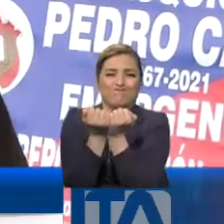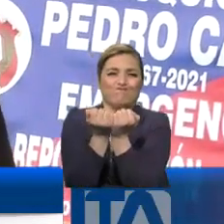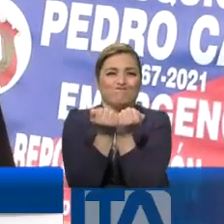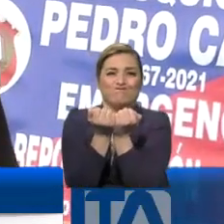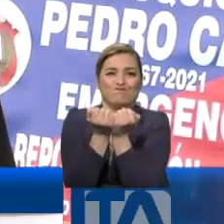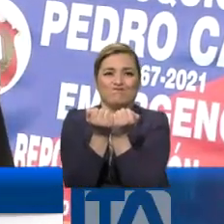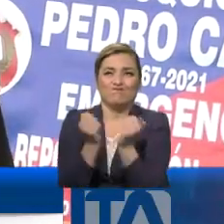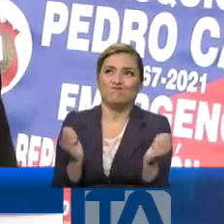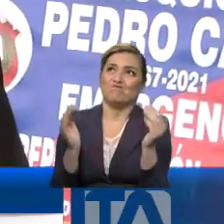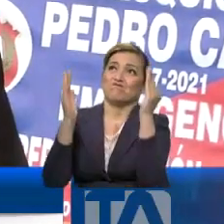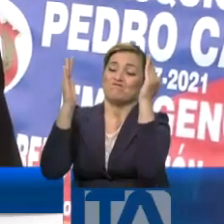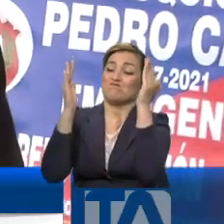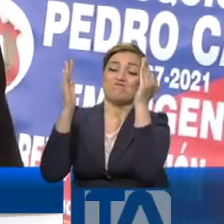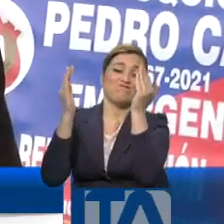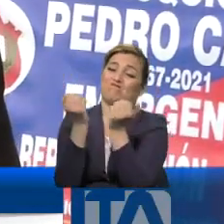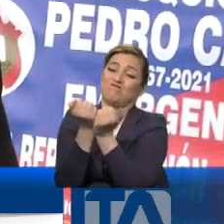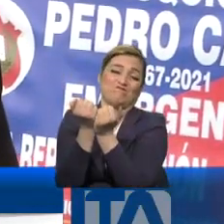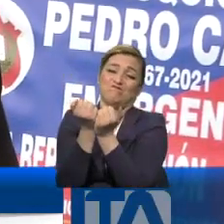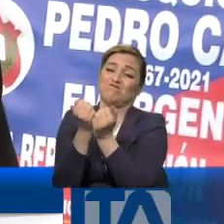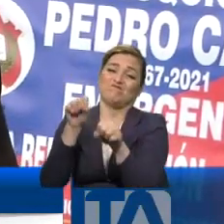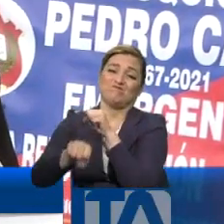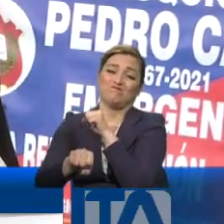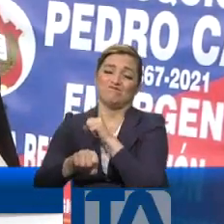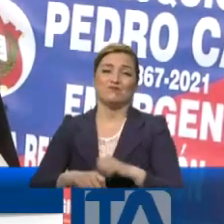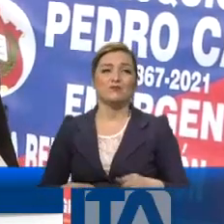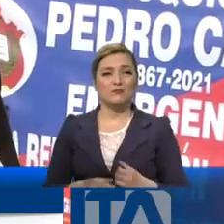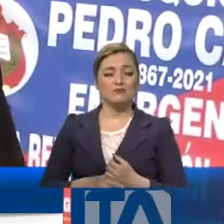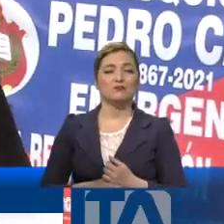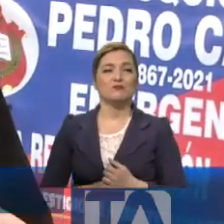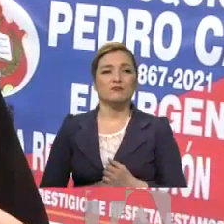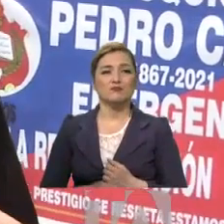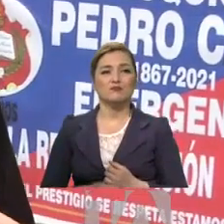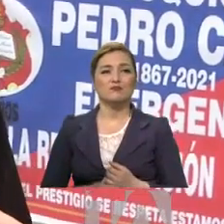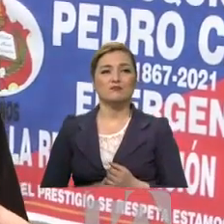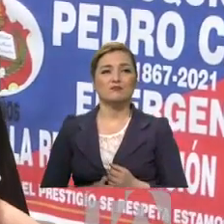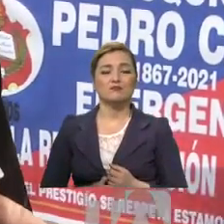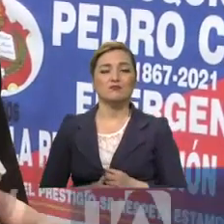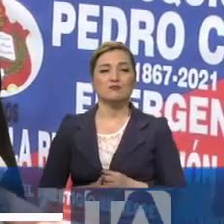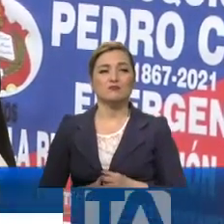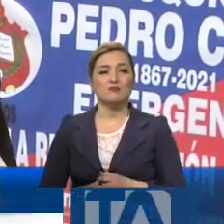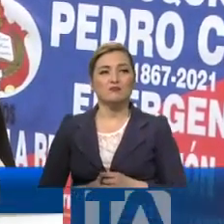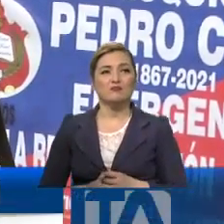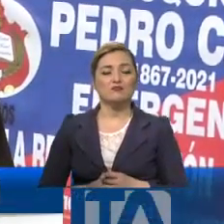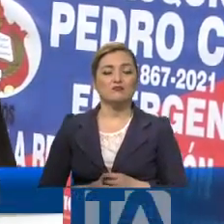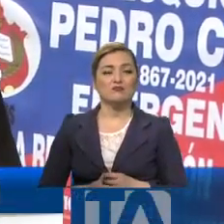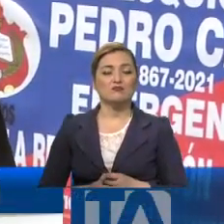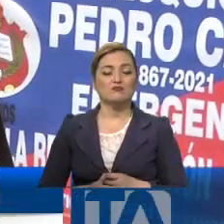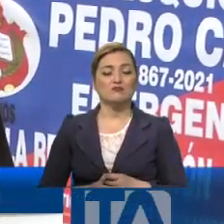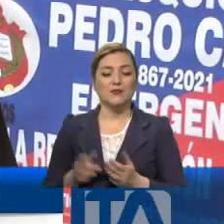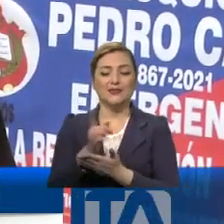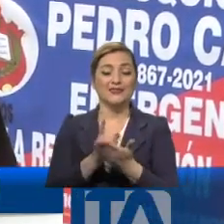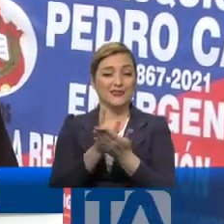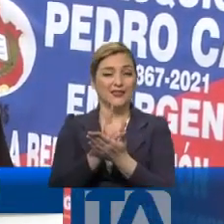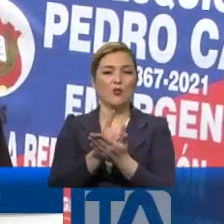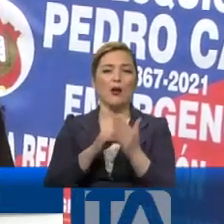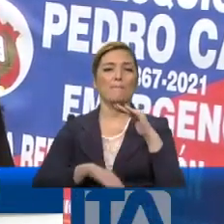la infraestructura ya tiende a colapsar, ya el mismo hecho de que no fue diseñado